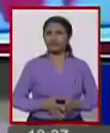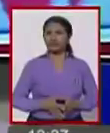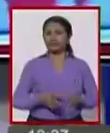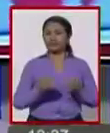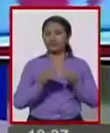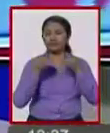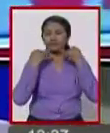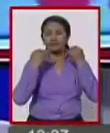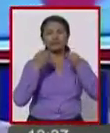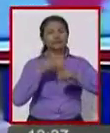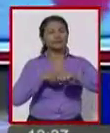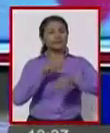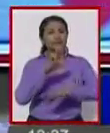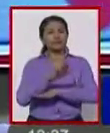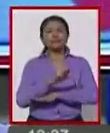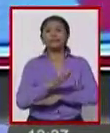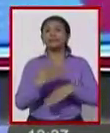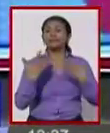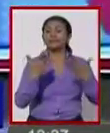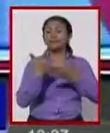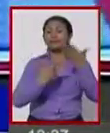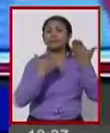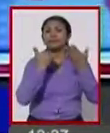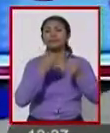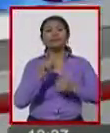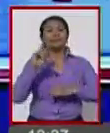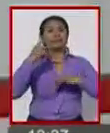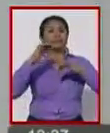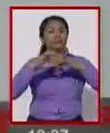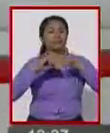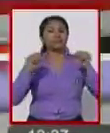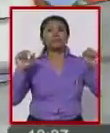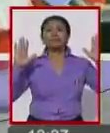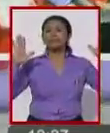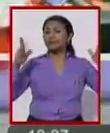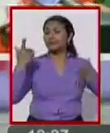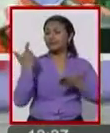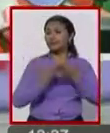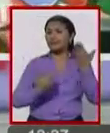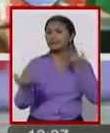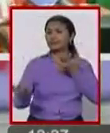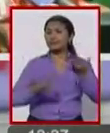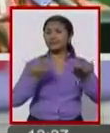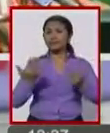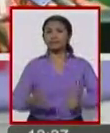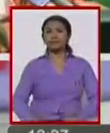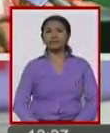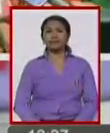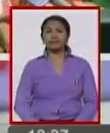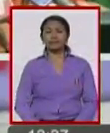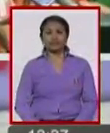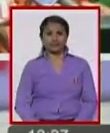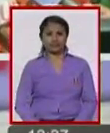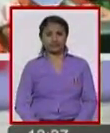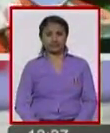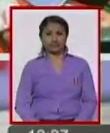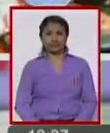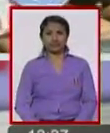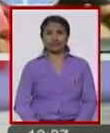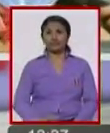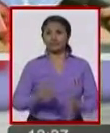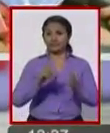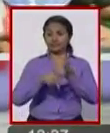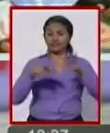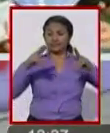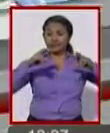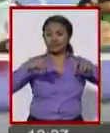Tenemos más información a esta hora de la tarde sobre lo que está pasando en el Tercer Anillo y Avenida Banzer sobre este incendio. Erradicar y después se va a